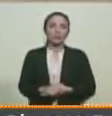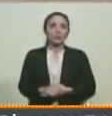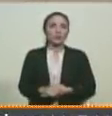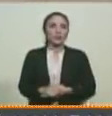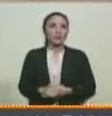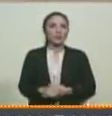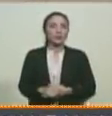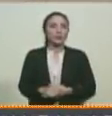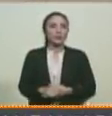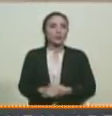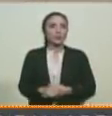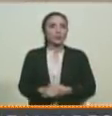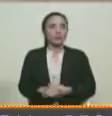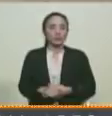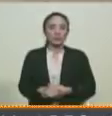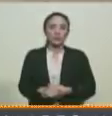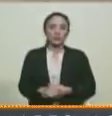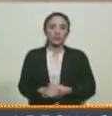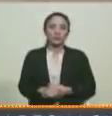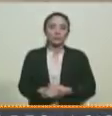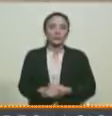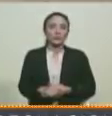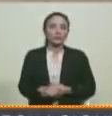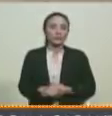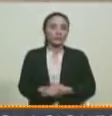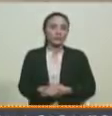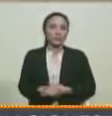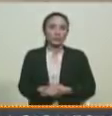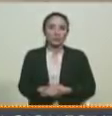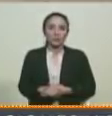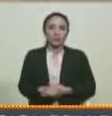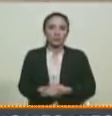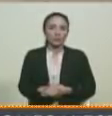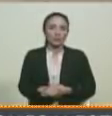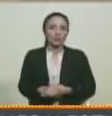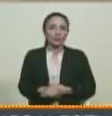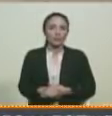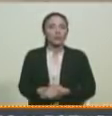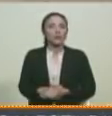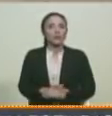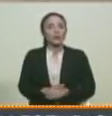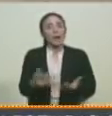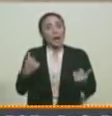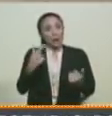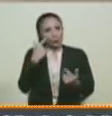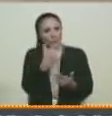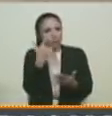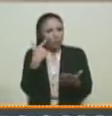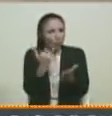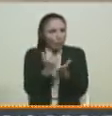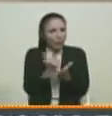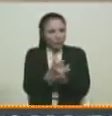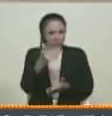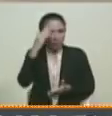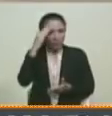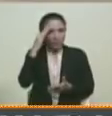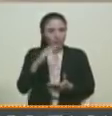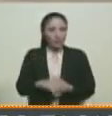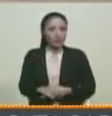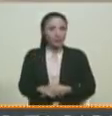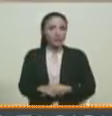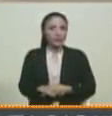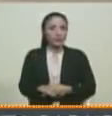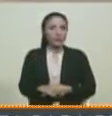¿No le han visto la cara a un pueblo insurrecto en las calles con toda su fuerza? ¿No le han visto las caras? ¿Se la quieren ver?